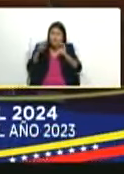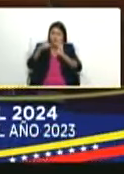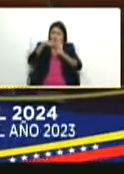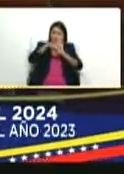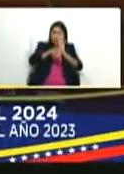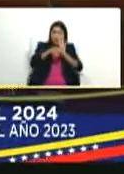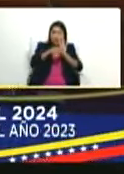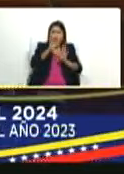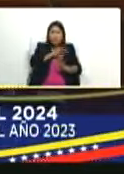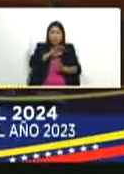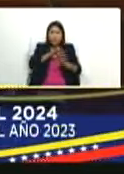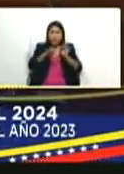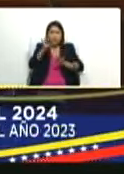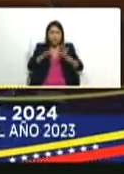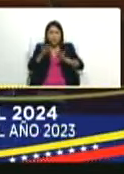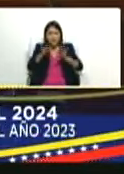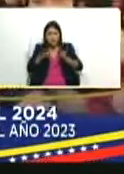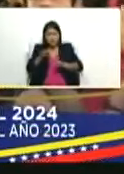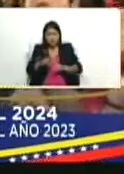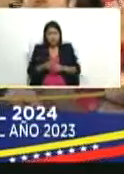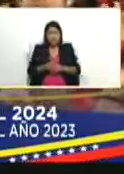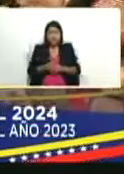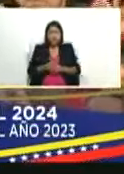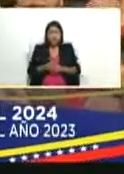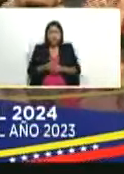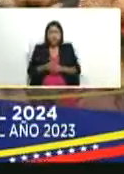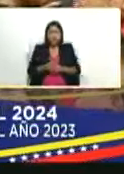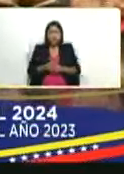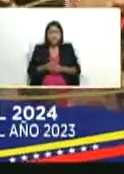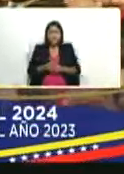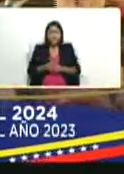sociojurídica de la gestión judicial.